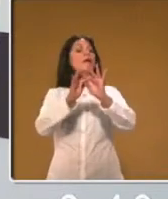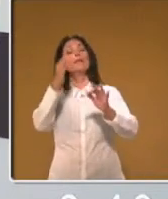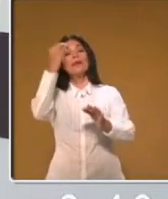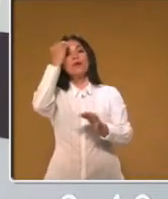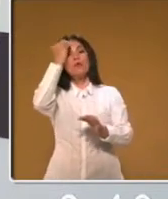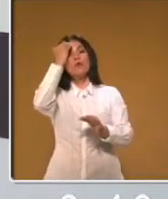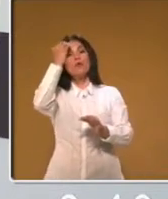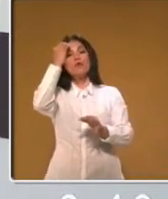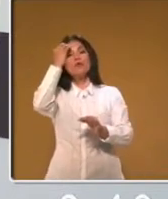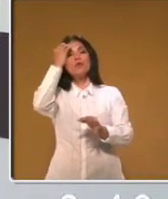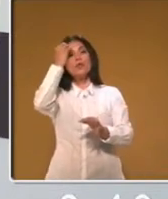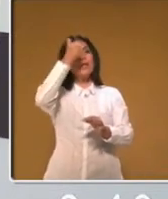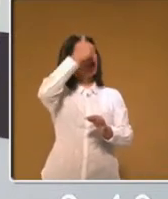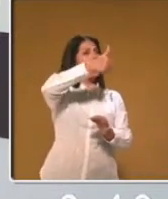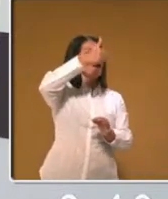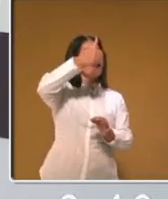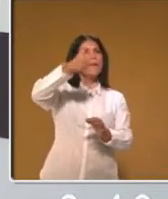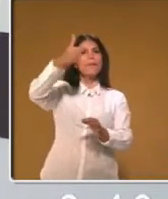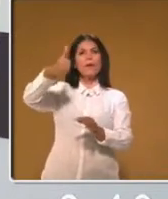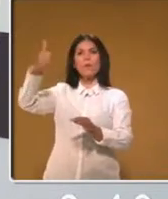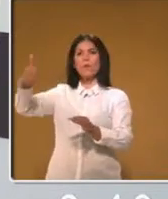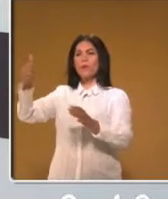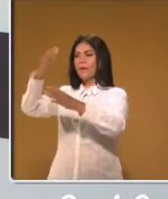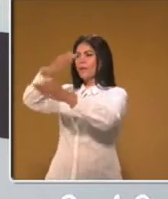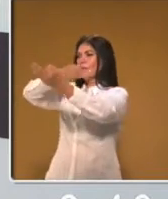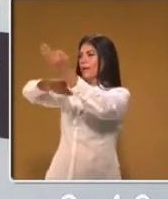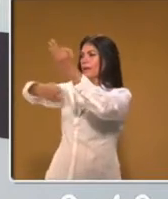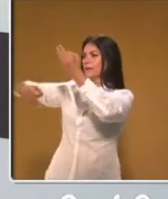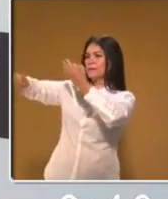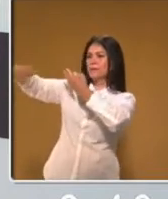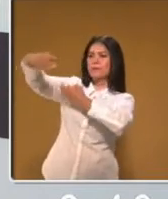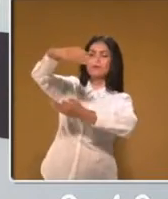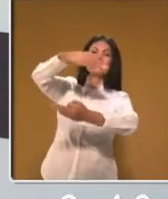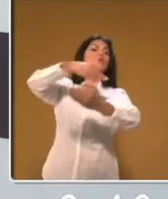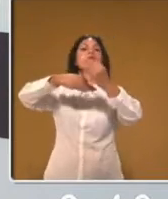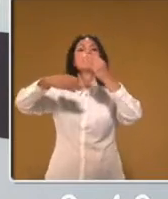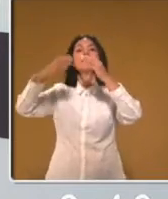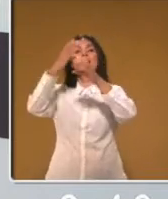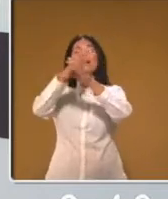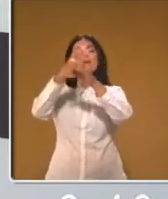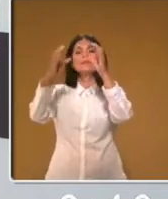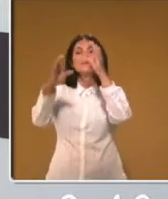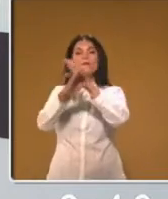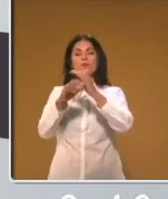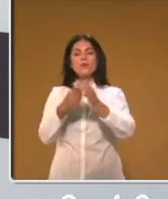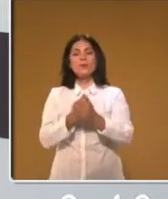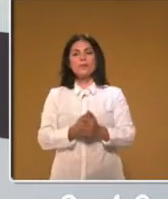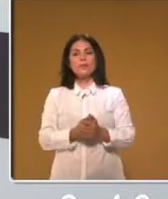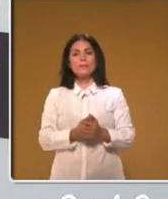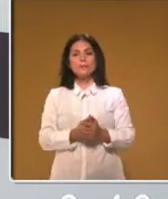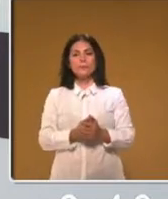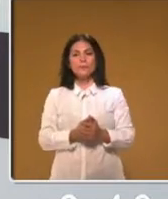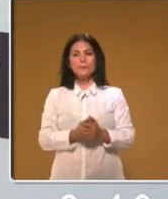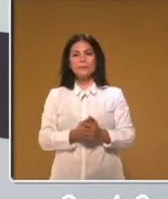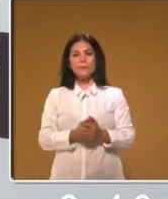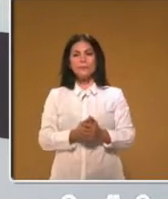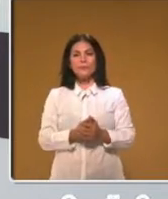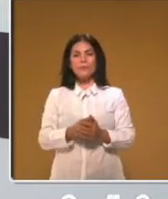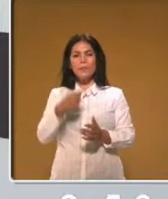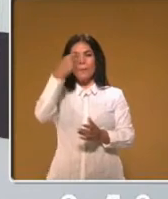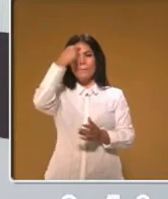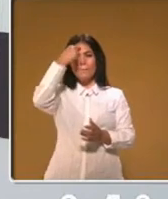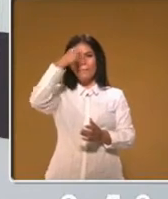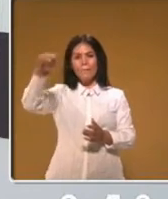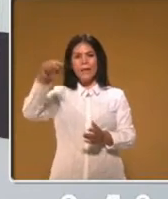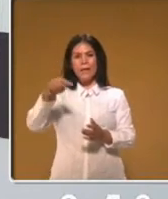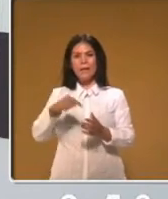esta conclusión o estos aprendizajes que hemos nosotros retomado son aquellos que tienen una conexión directa con la asignatura de